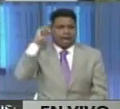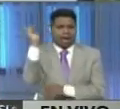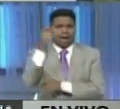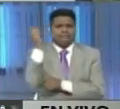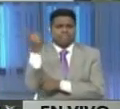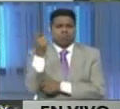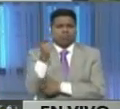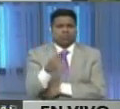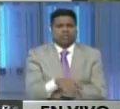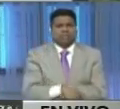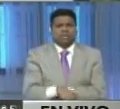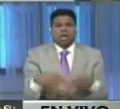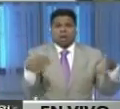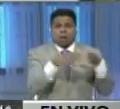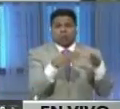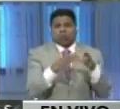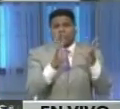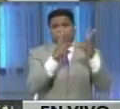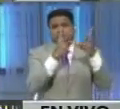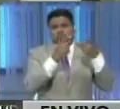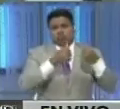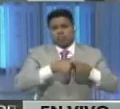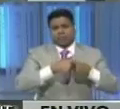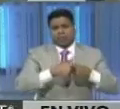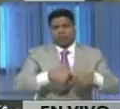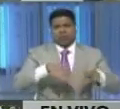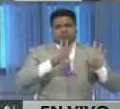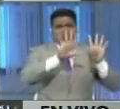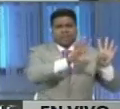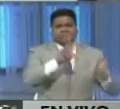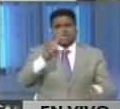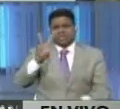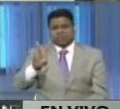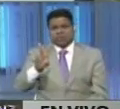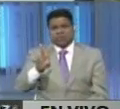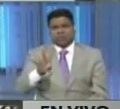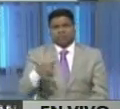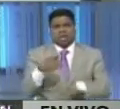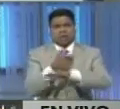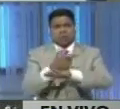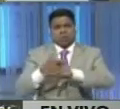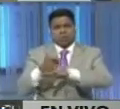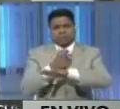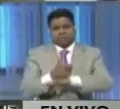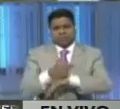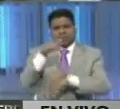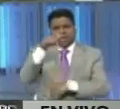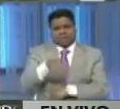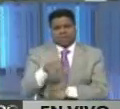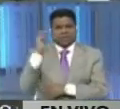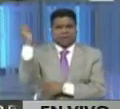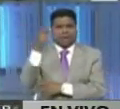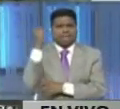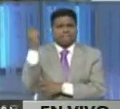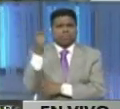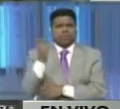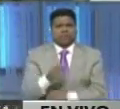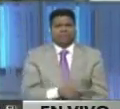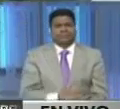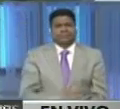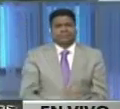92 brigada Caribe del ejército nacional bolivariano acompaña al gobernador bolivariano del estado pures Coronel Ramón